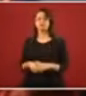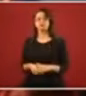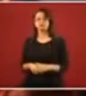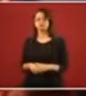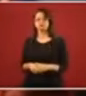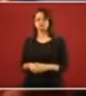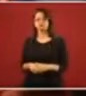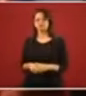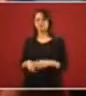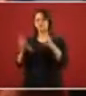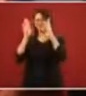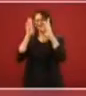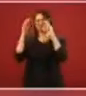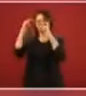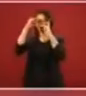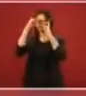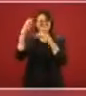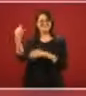Conservador, conservador.